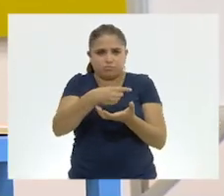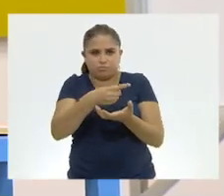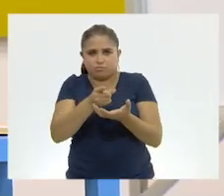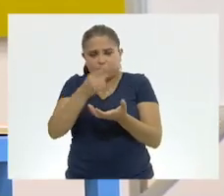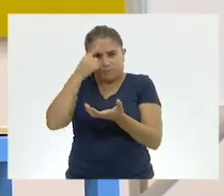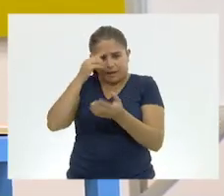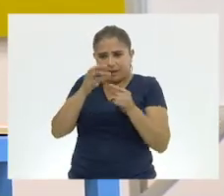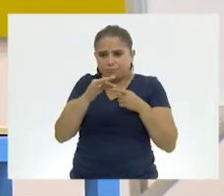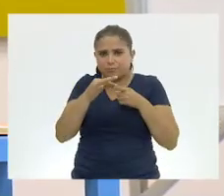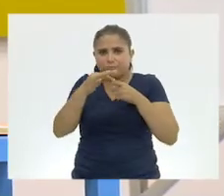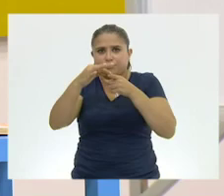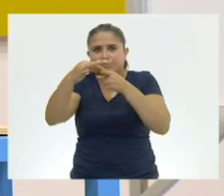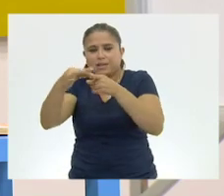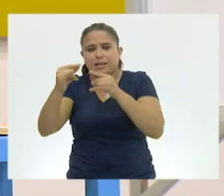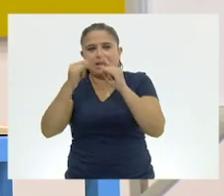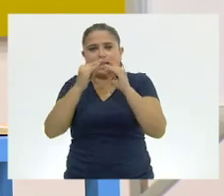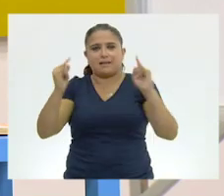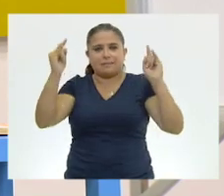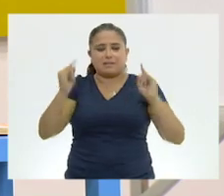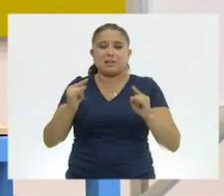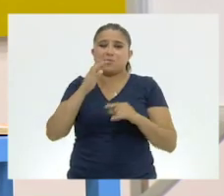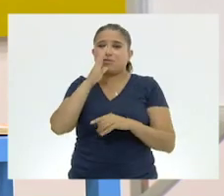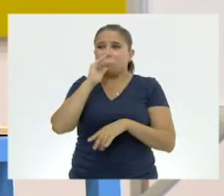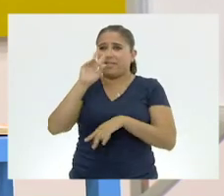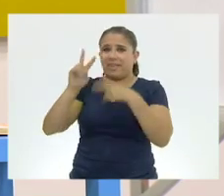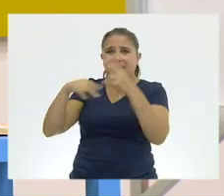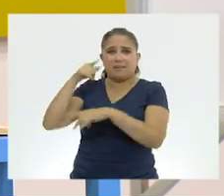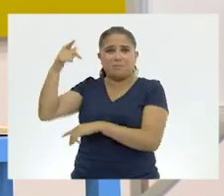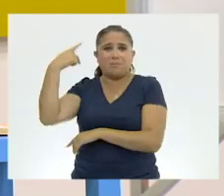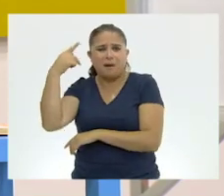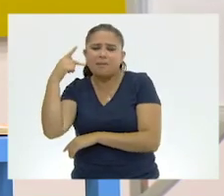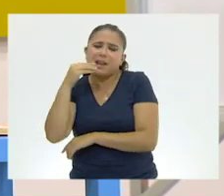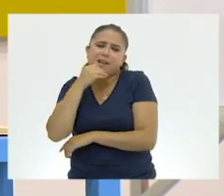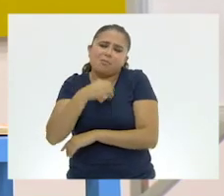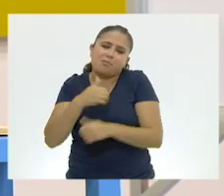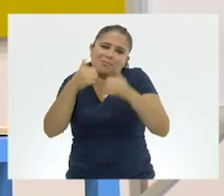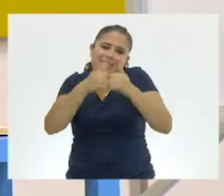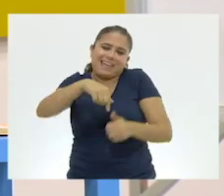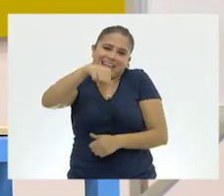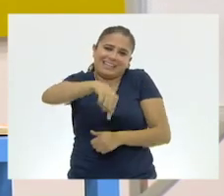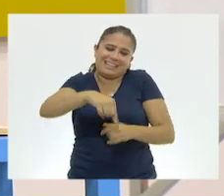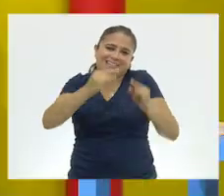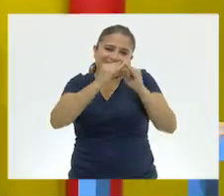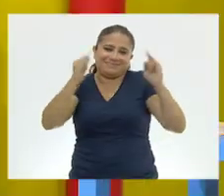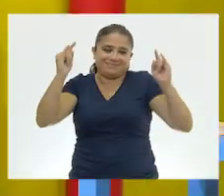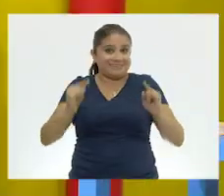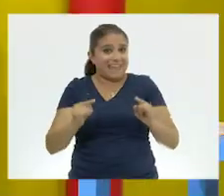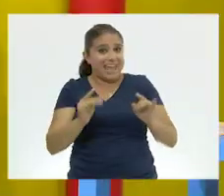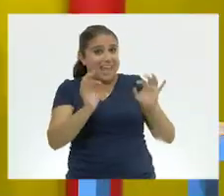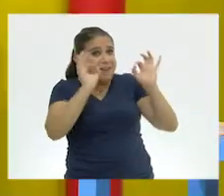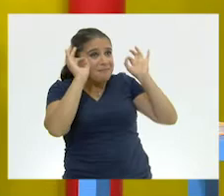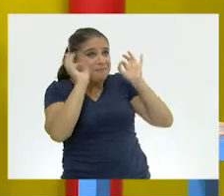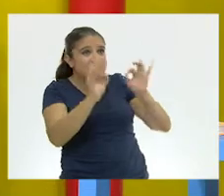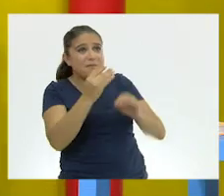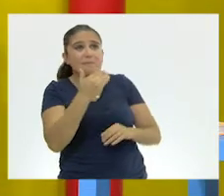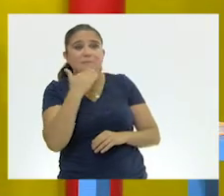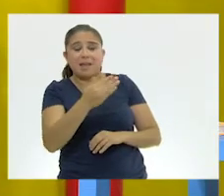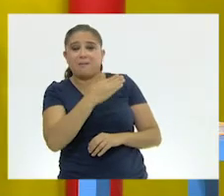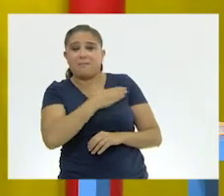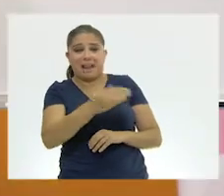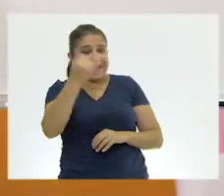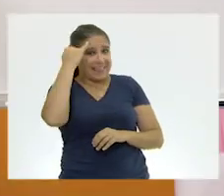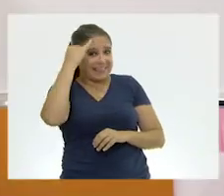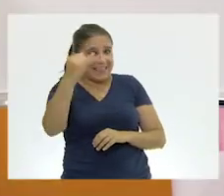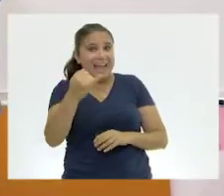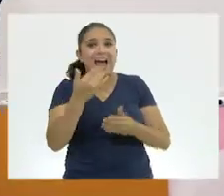orientar nuestra tienda de campaña, porque ya que no pudimos ir contigo, pues vamos a hacer aquí nuestro campamento. ¡Excelente! Eso me parece una genial